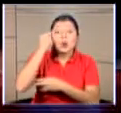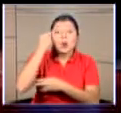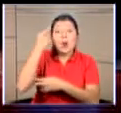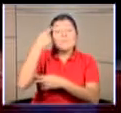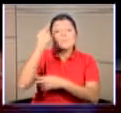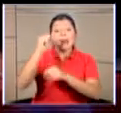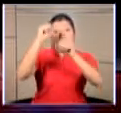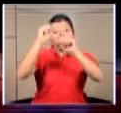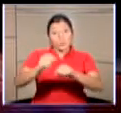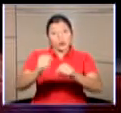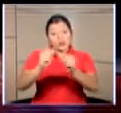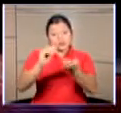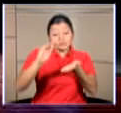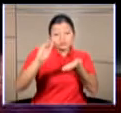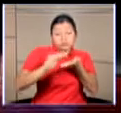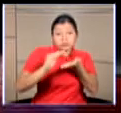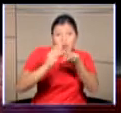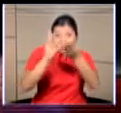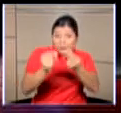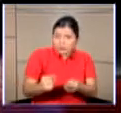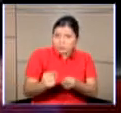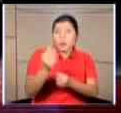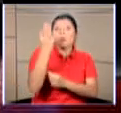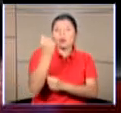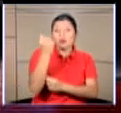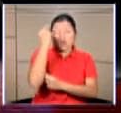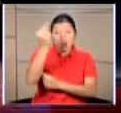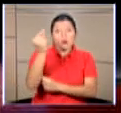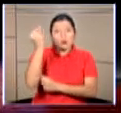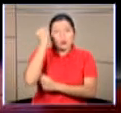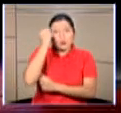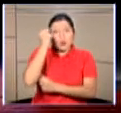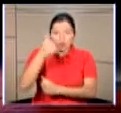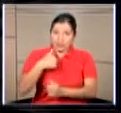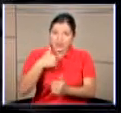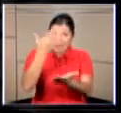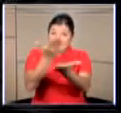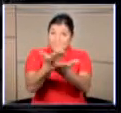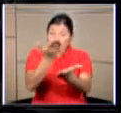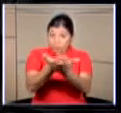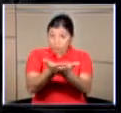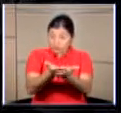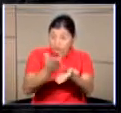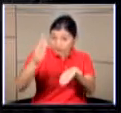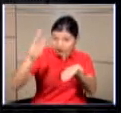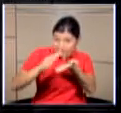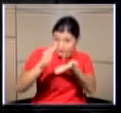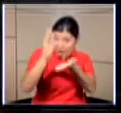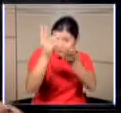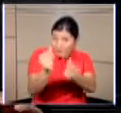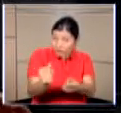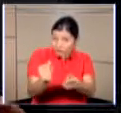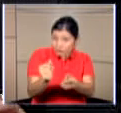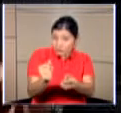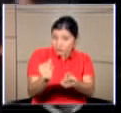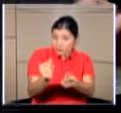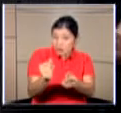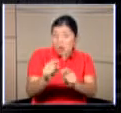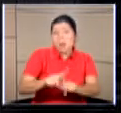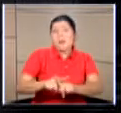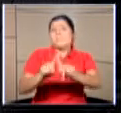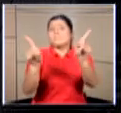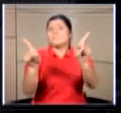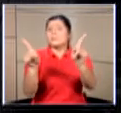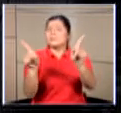disminuir el presupuesto, porque el gobierno tiene una propuesta de disminución, pero mucho menor a las que